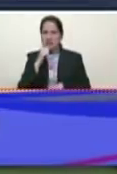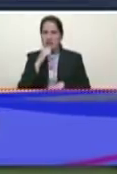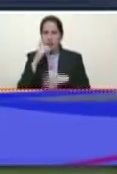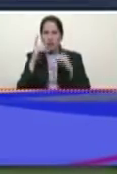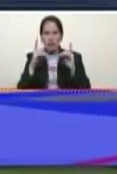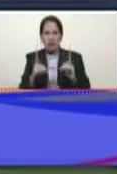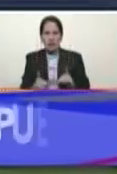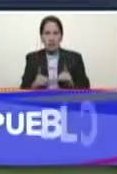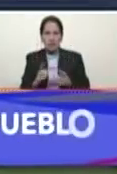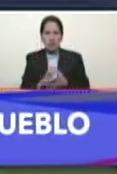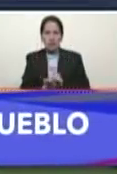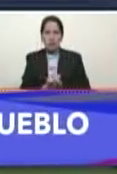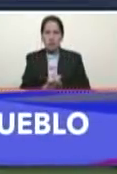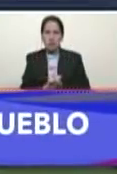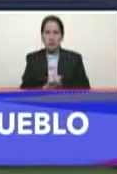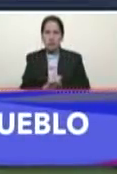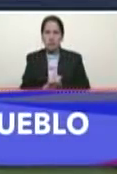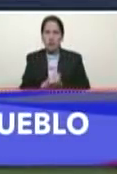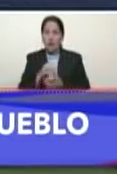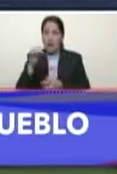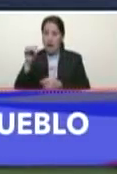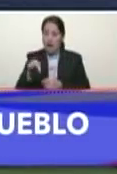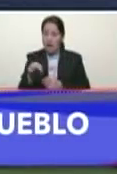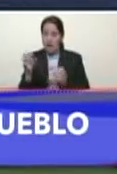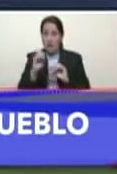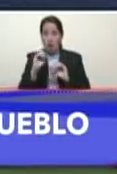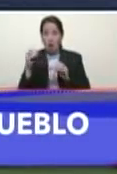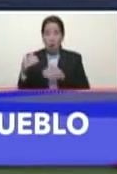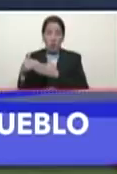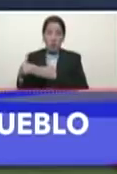decisiones? ¿Aquí o los gringos?